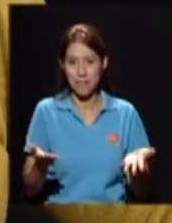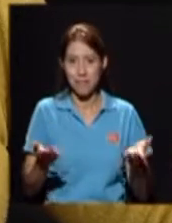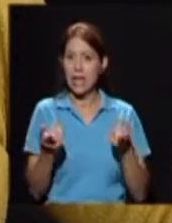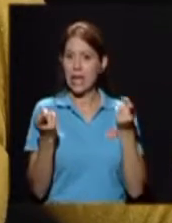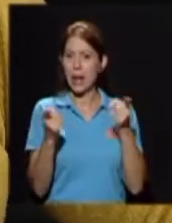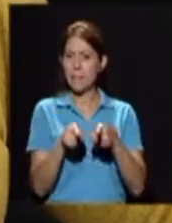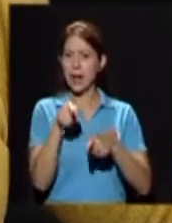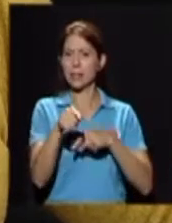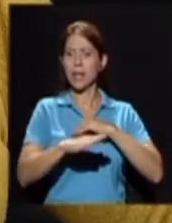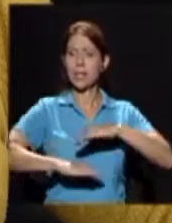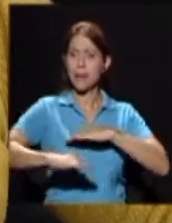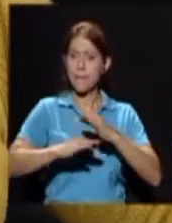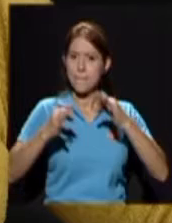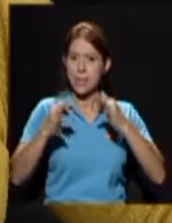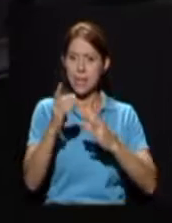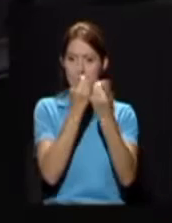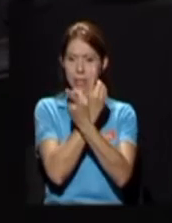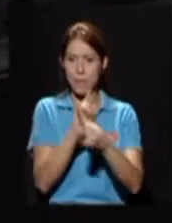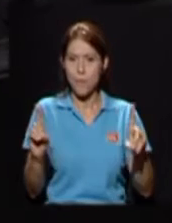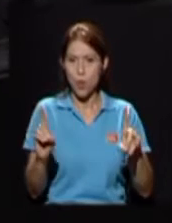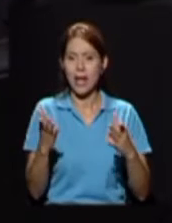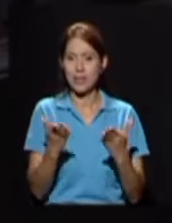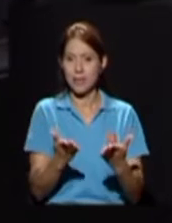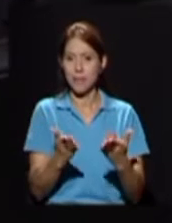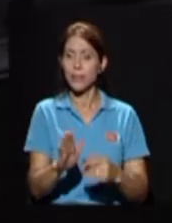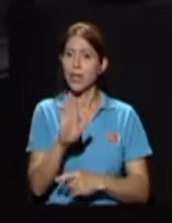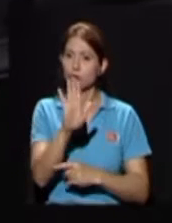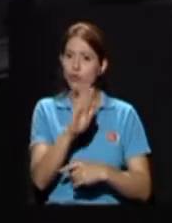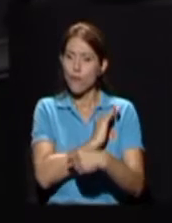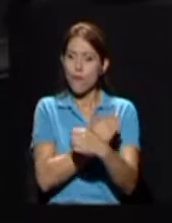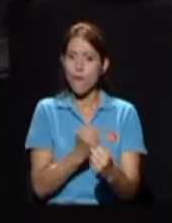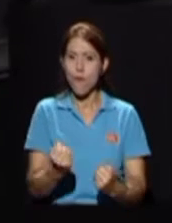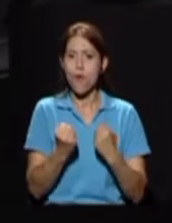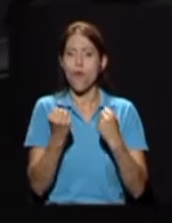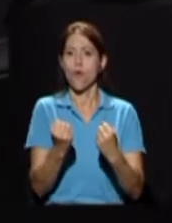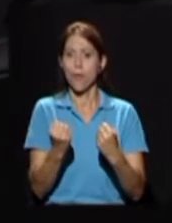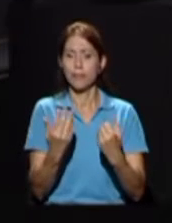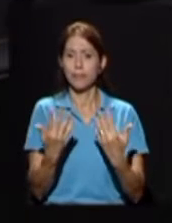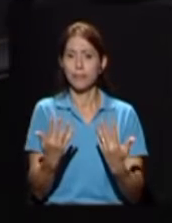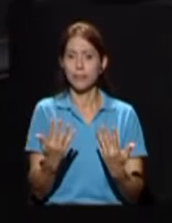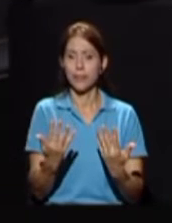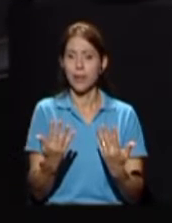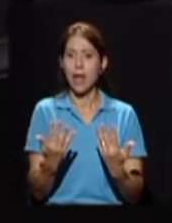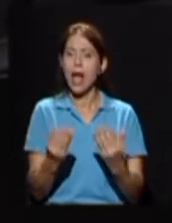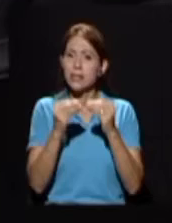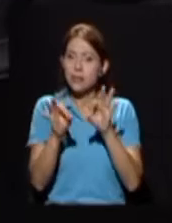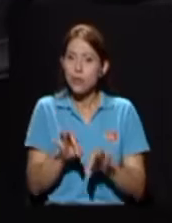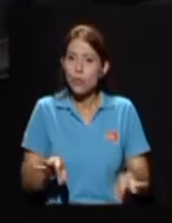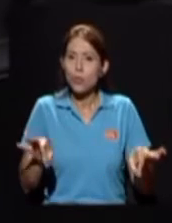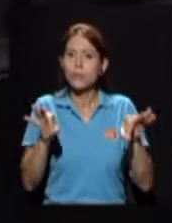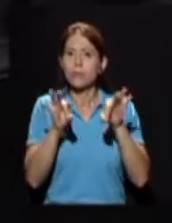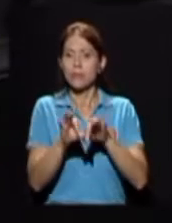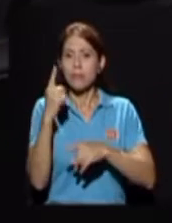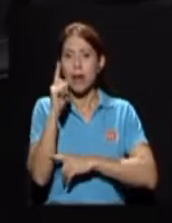la democracia, digamos, cuya fortaleza además ha sido crucial